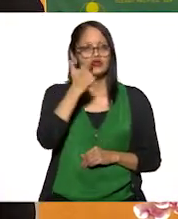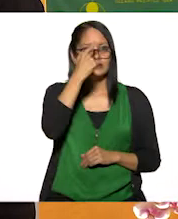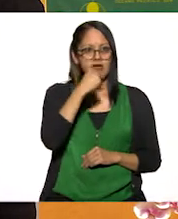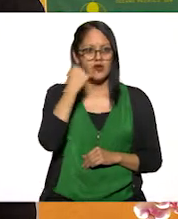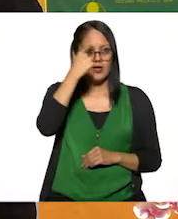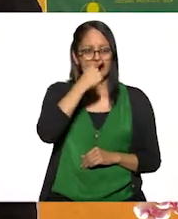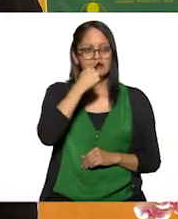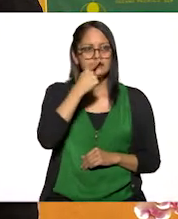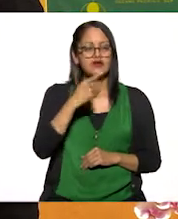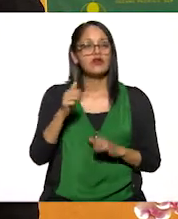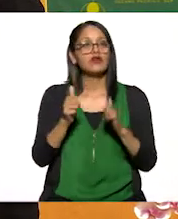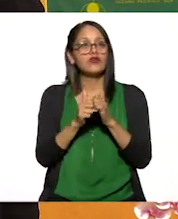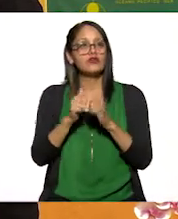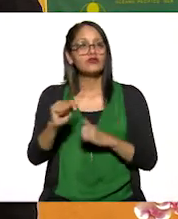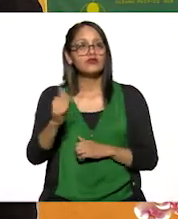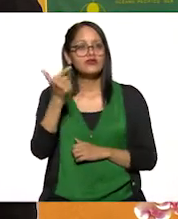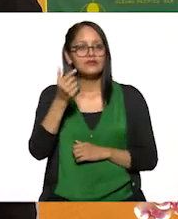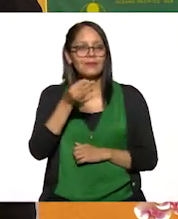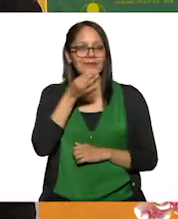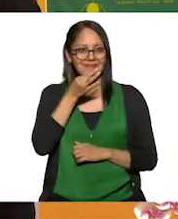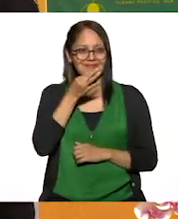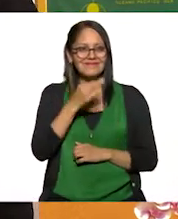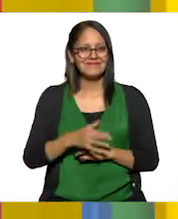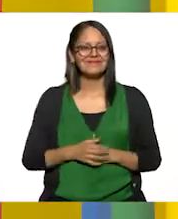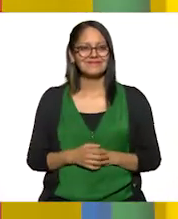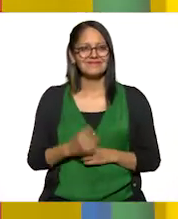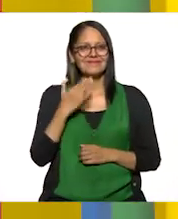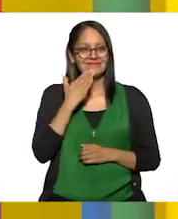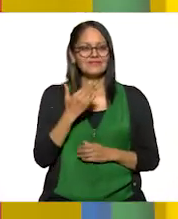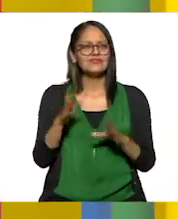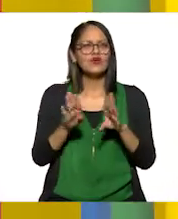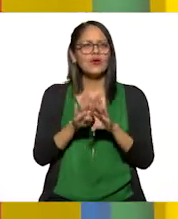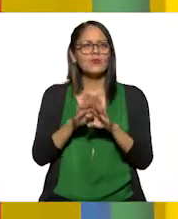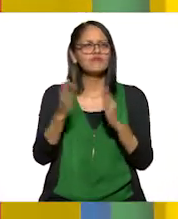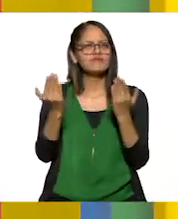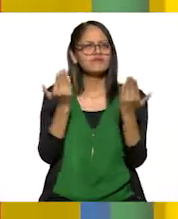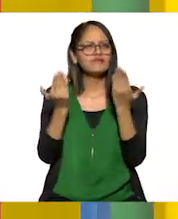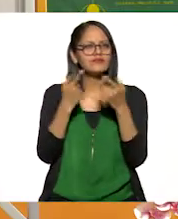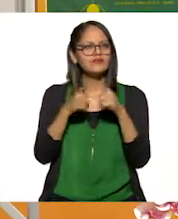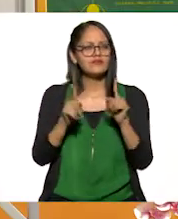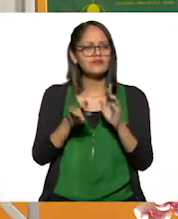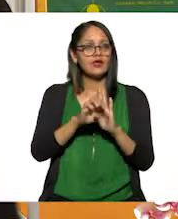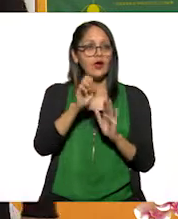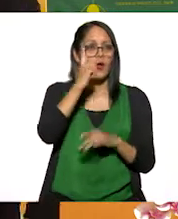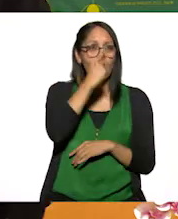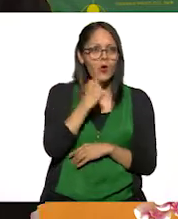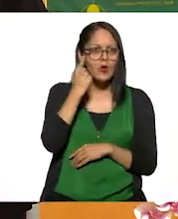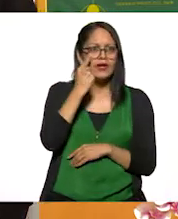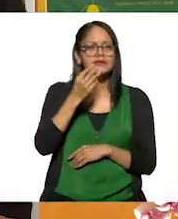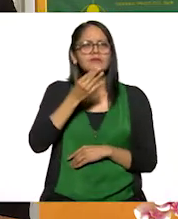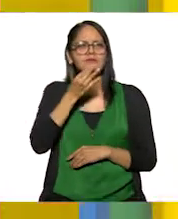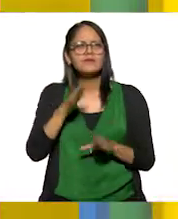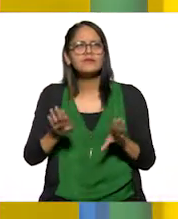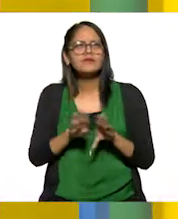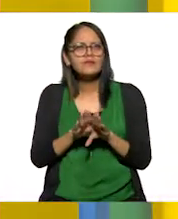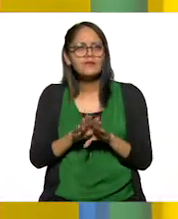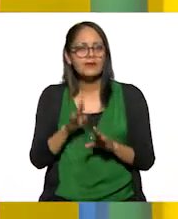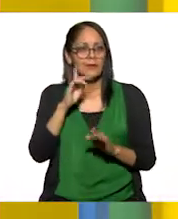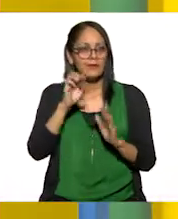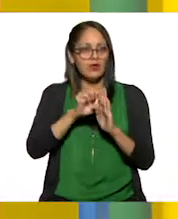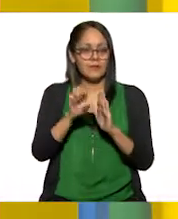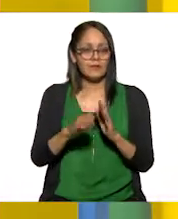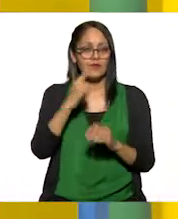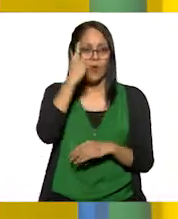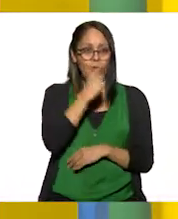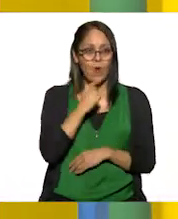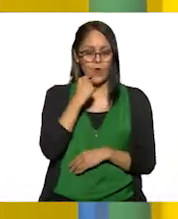12 horas. ¿Y cuántos minutos? 12 minutos. Muy bien. ¿Y cómo diferenciamos horas y minutos? Porque las horas están